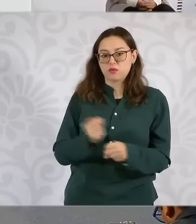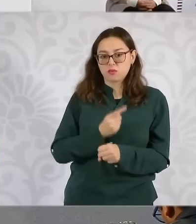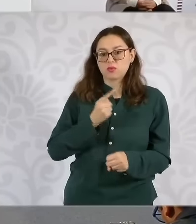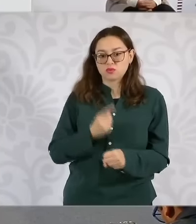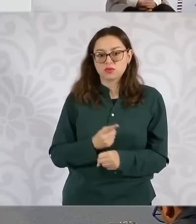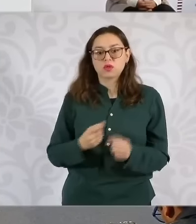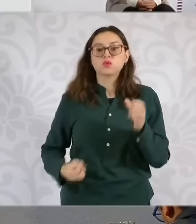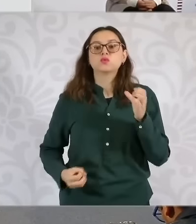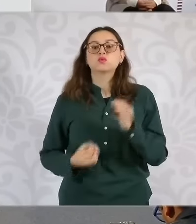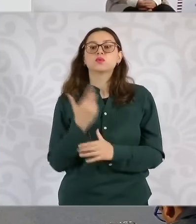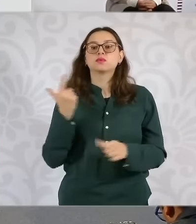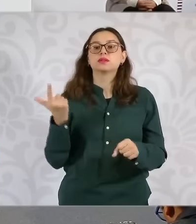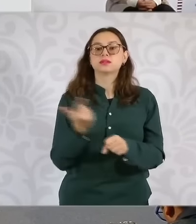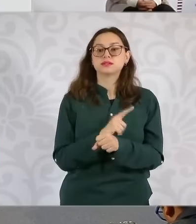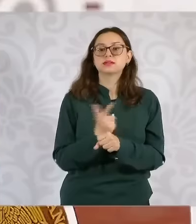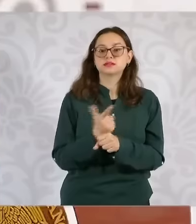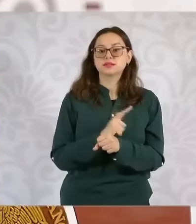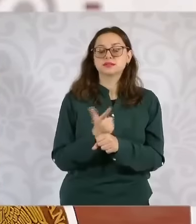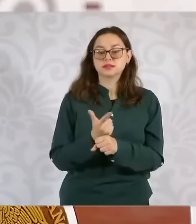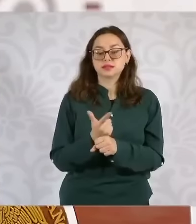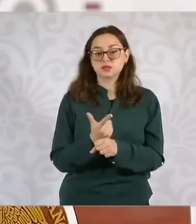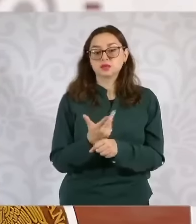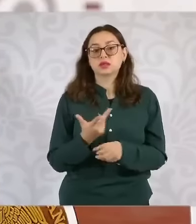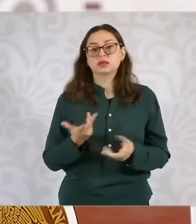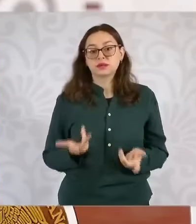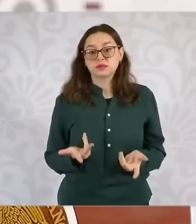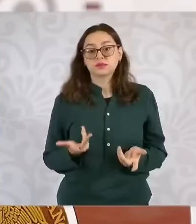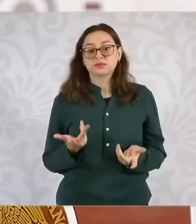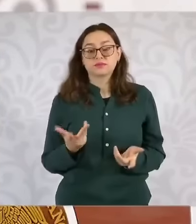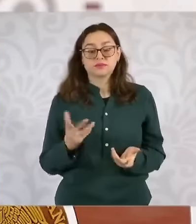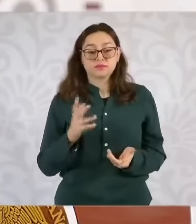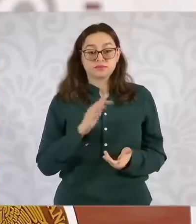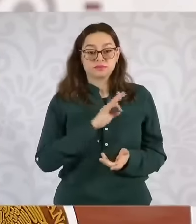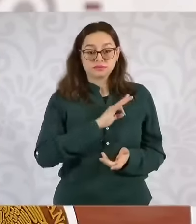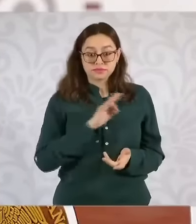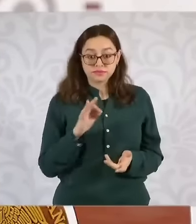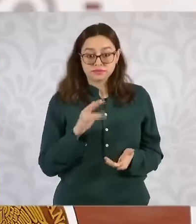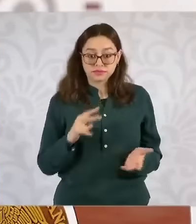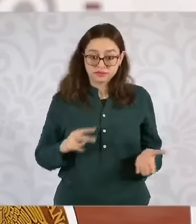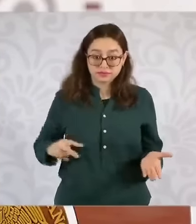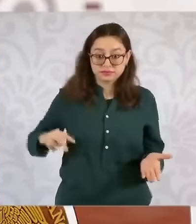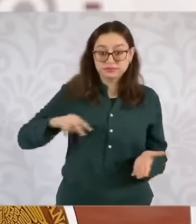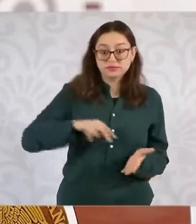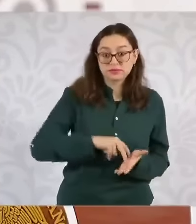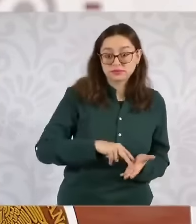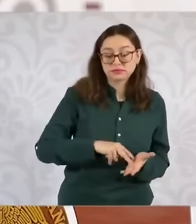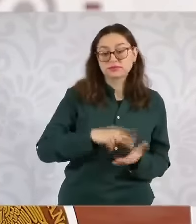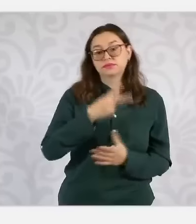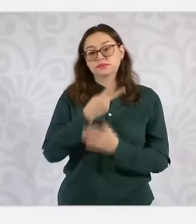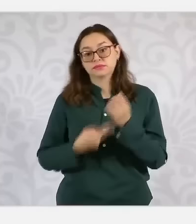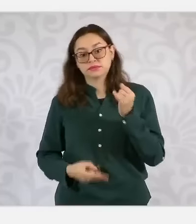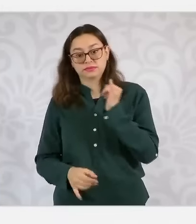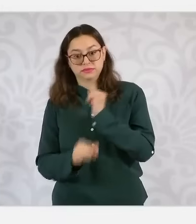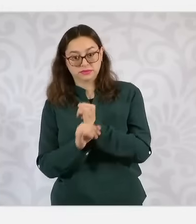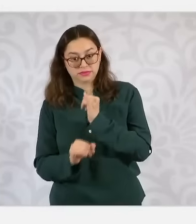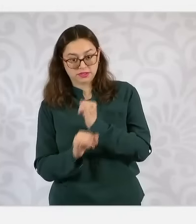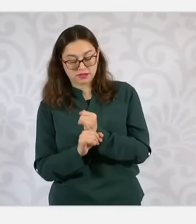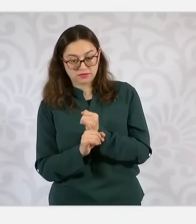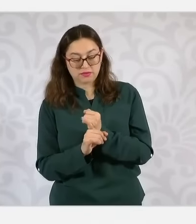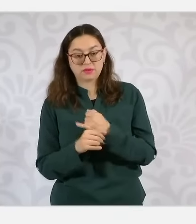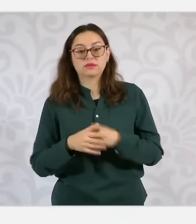licenciaturas, que además tienen una modalidad presencial híbrida, las que están aquí a la izquierda, y una